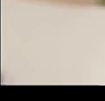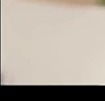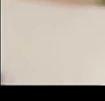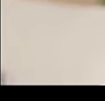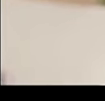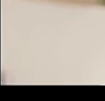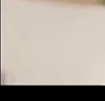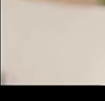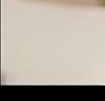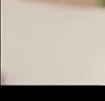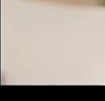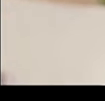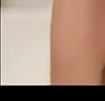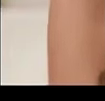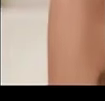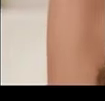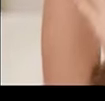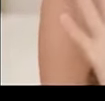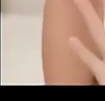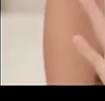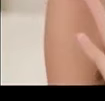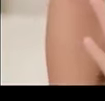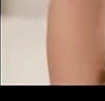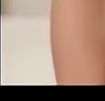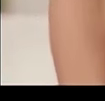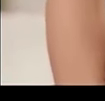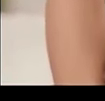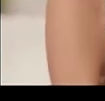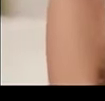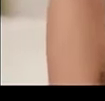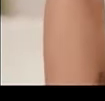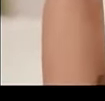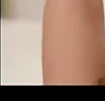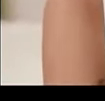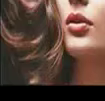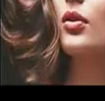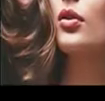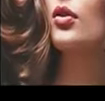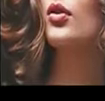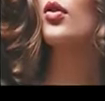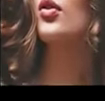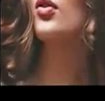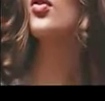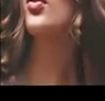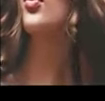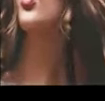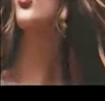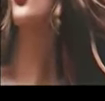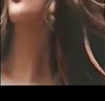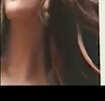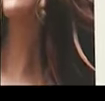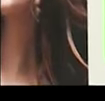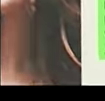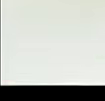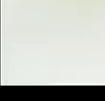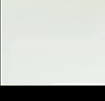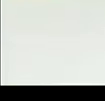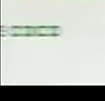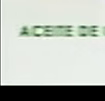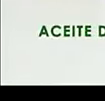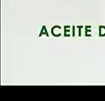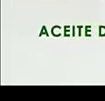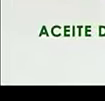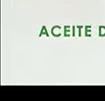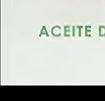uno, ni dos, ni tres. Tiene 10 ingredientes en un solo producto. Presentamos Nutrivela 10,